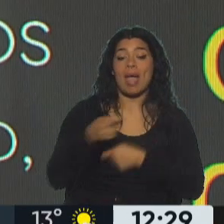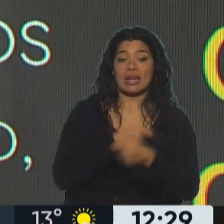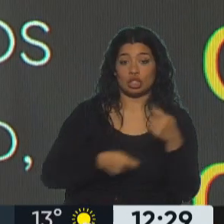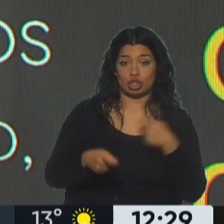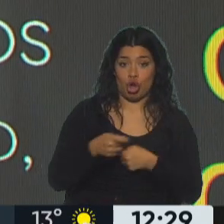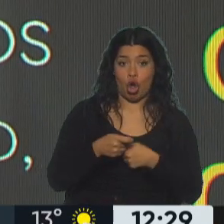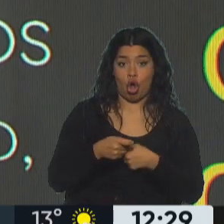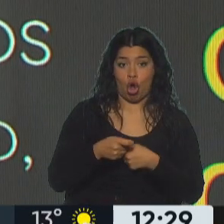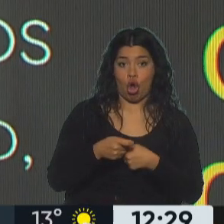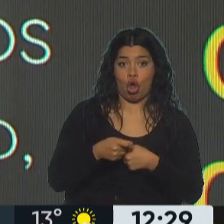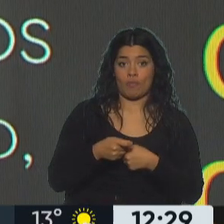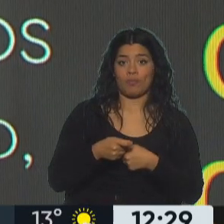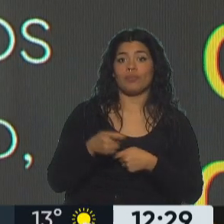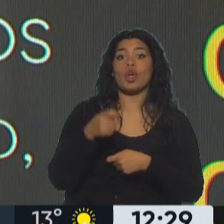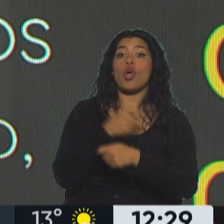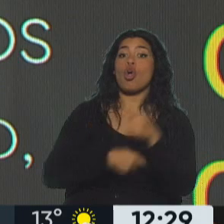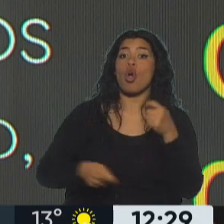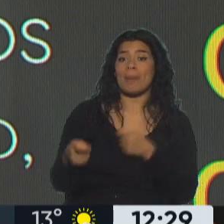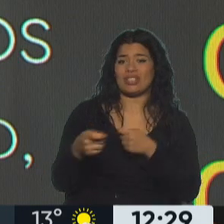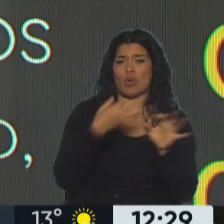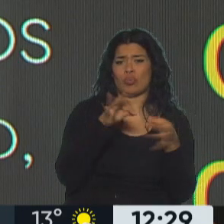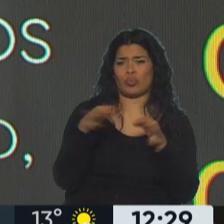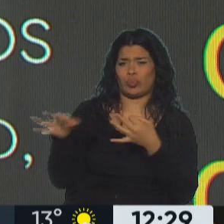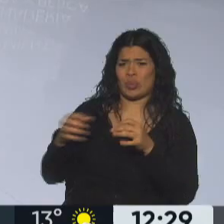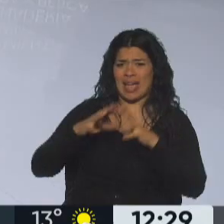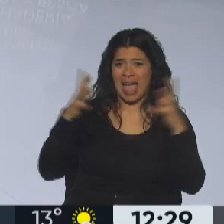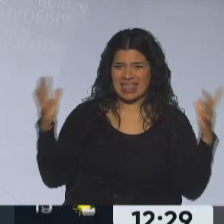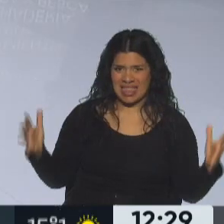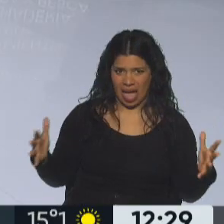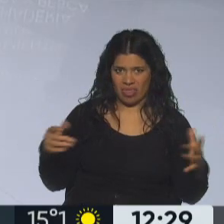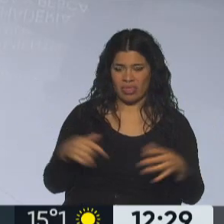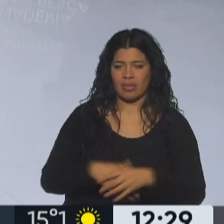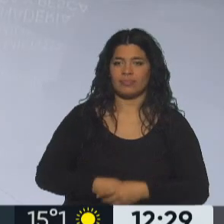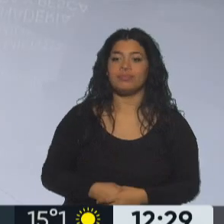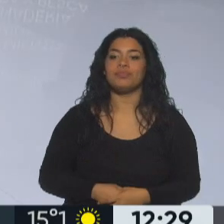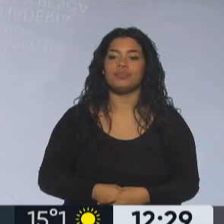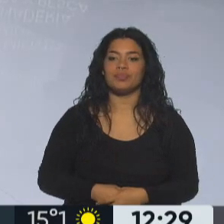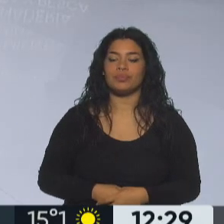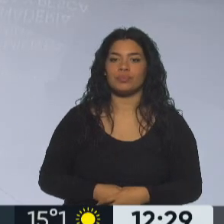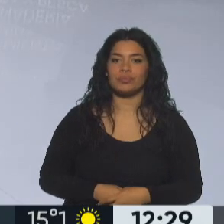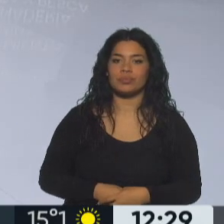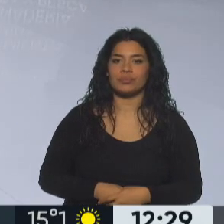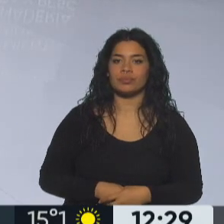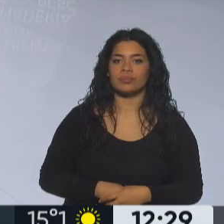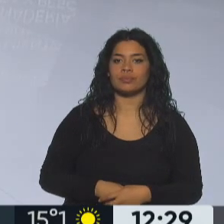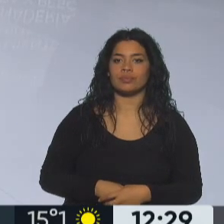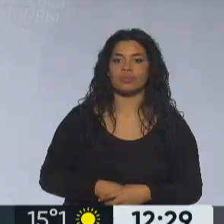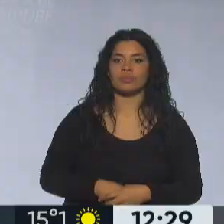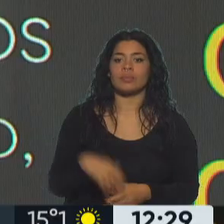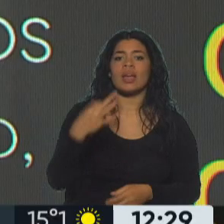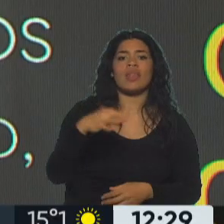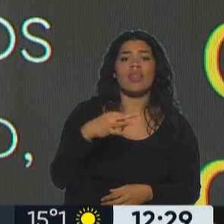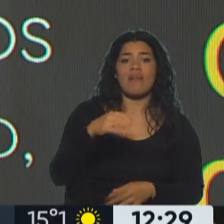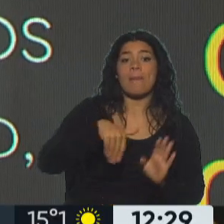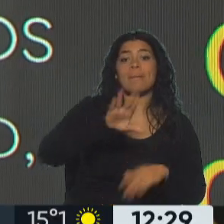caso. Comercio que debe ser el número, la cantidad de trabajadores, comercio al por menor y por mayor, debe ser más que la